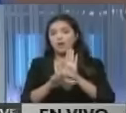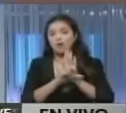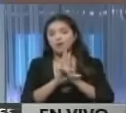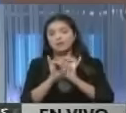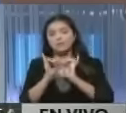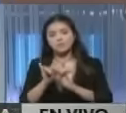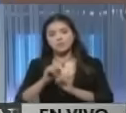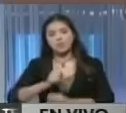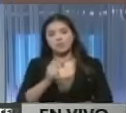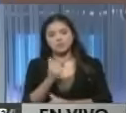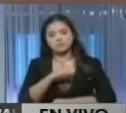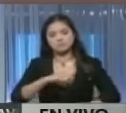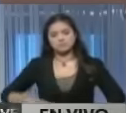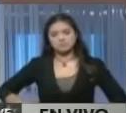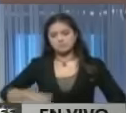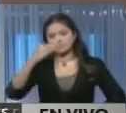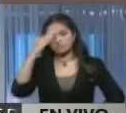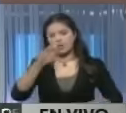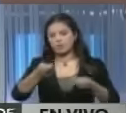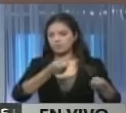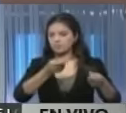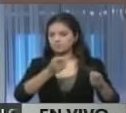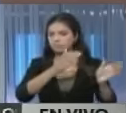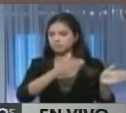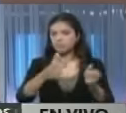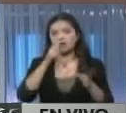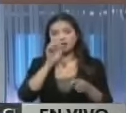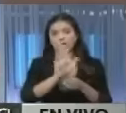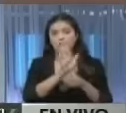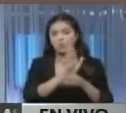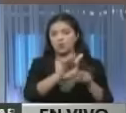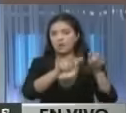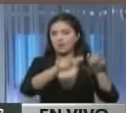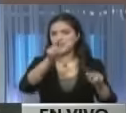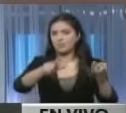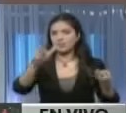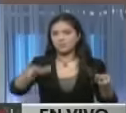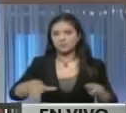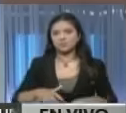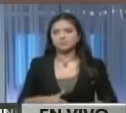de los cuerpos del orden público, que resguardan el orden público.